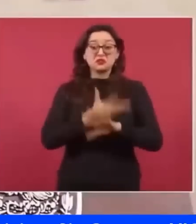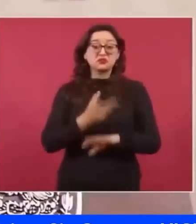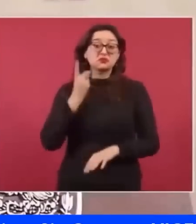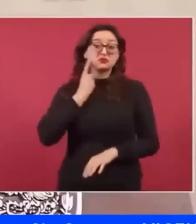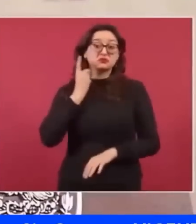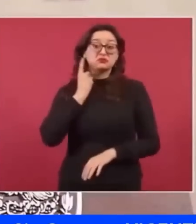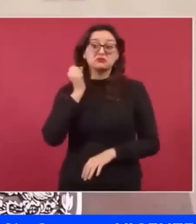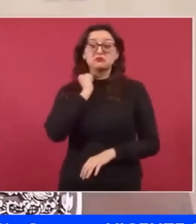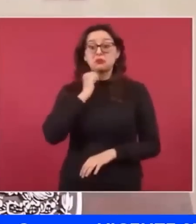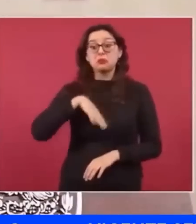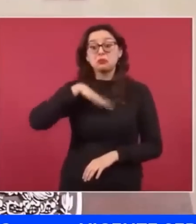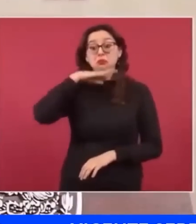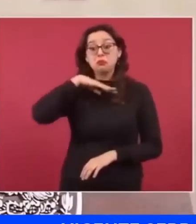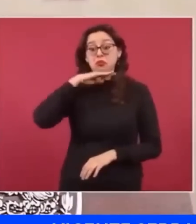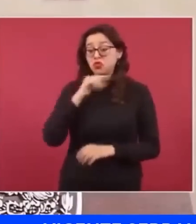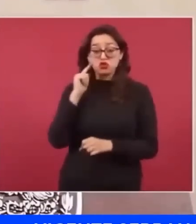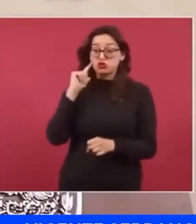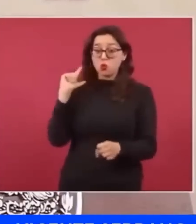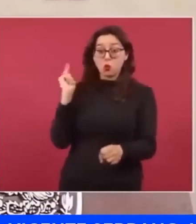México.